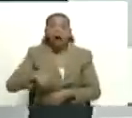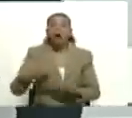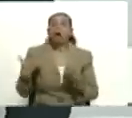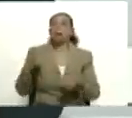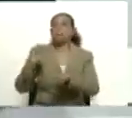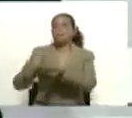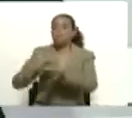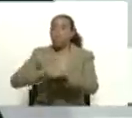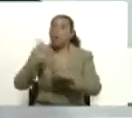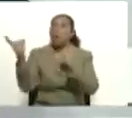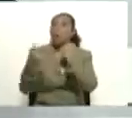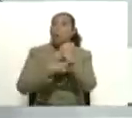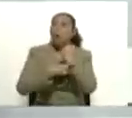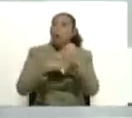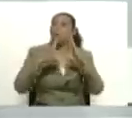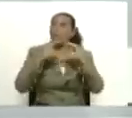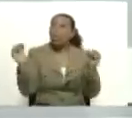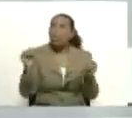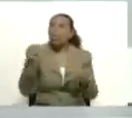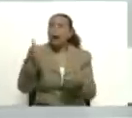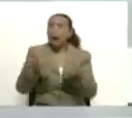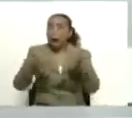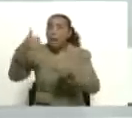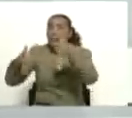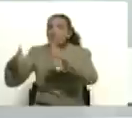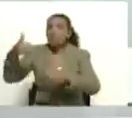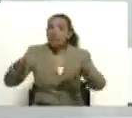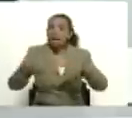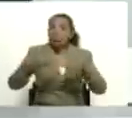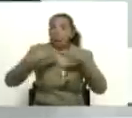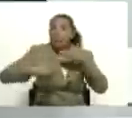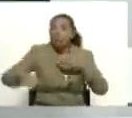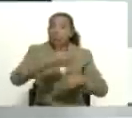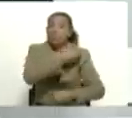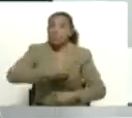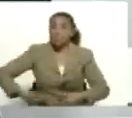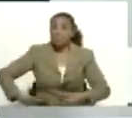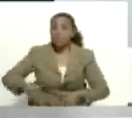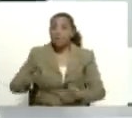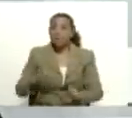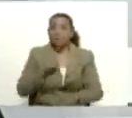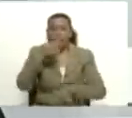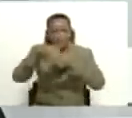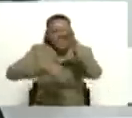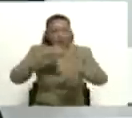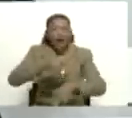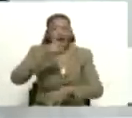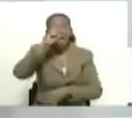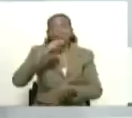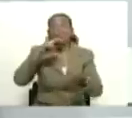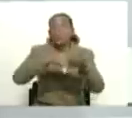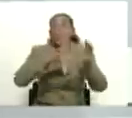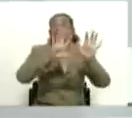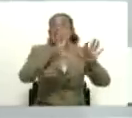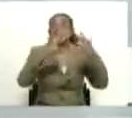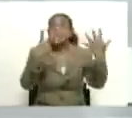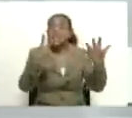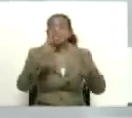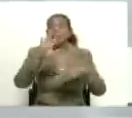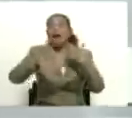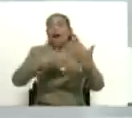de Juan Guaidó. Todos estos precandidatos tienen que explicarle al país que entre el año 2017 y